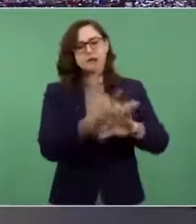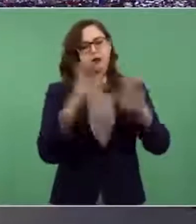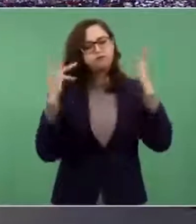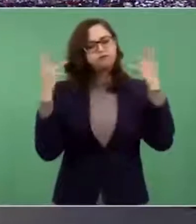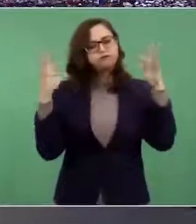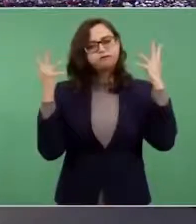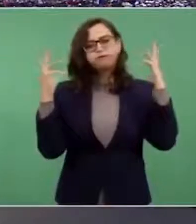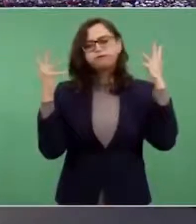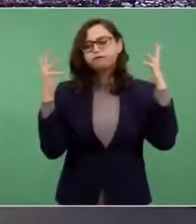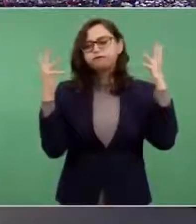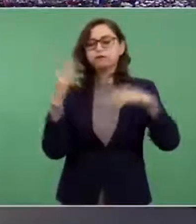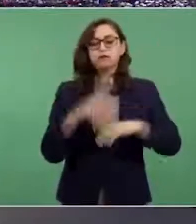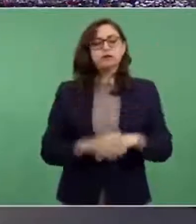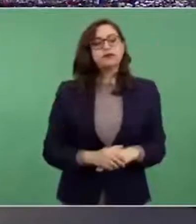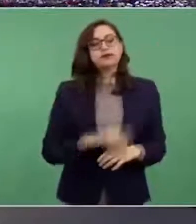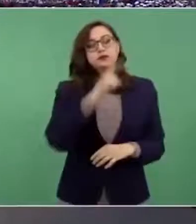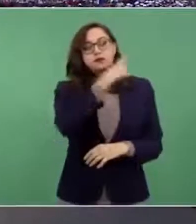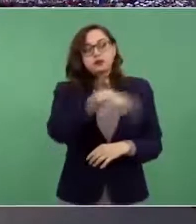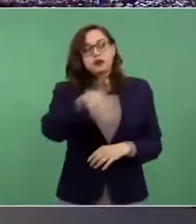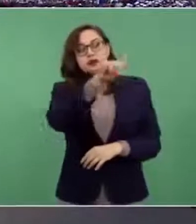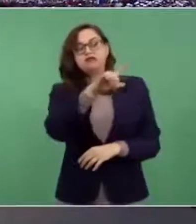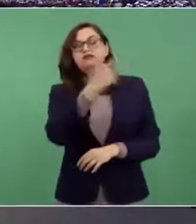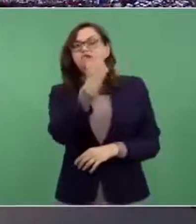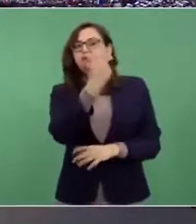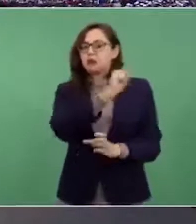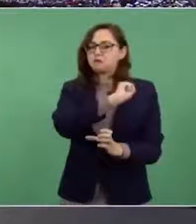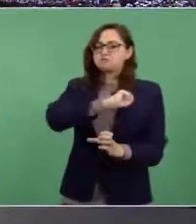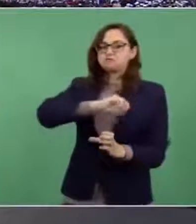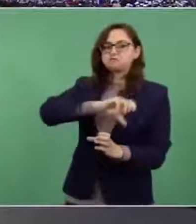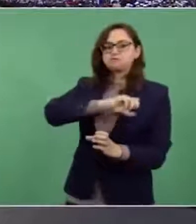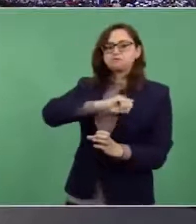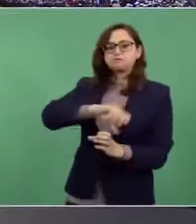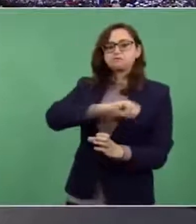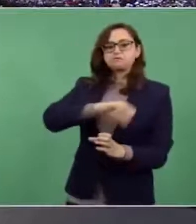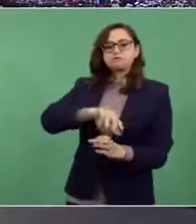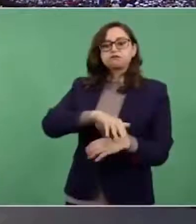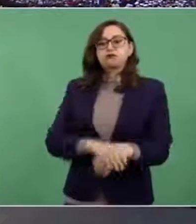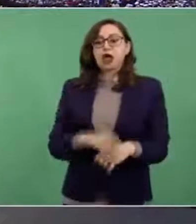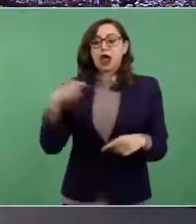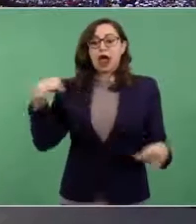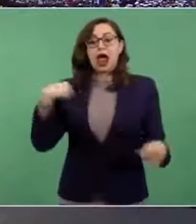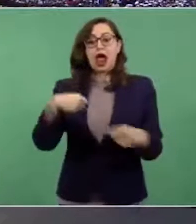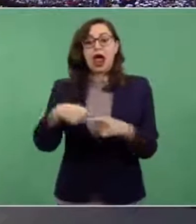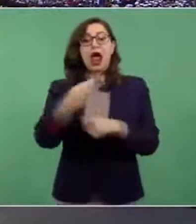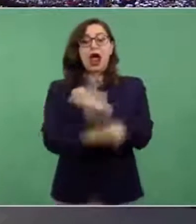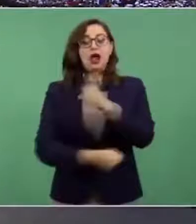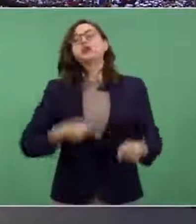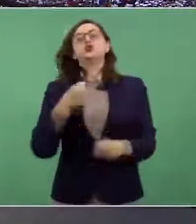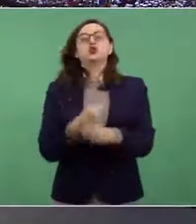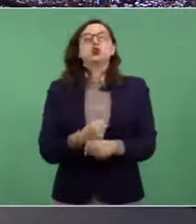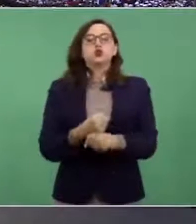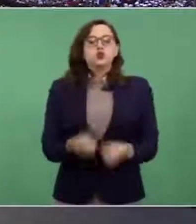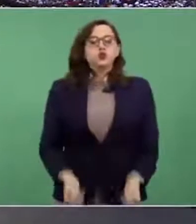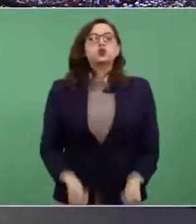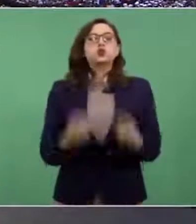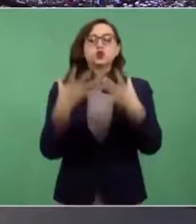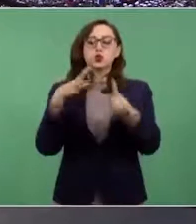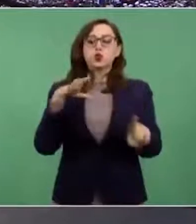lo que envían a sus familiares en México, este año alcanzará la cifra récord